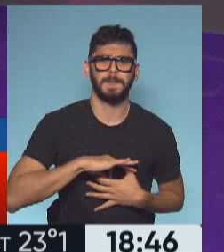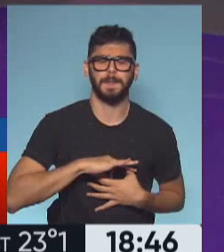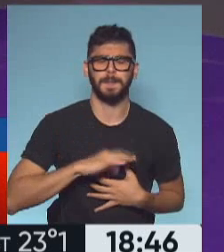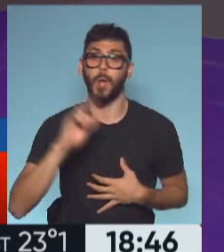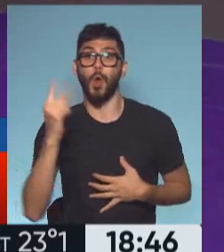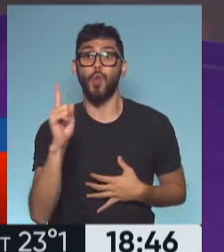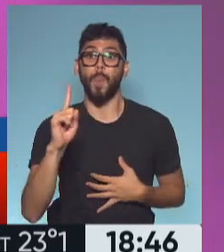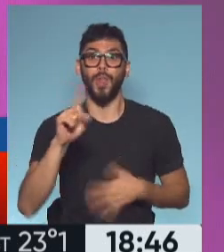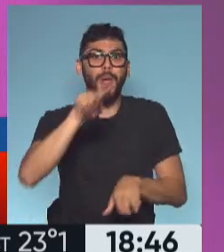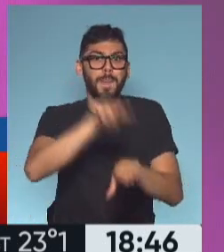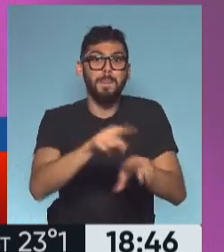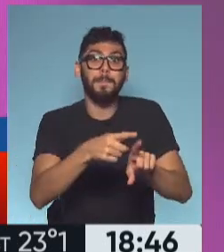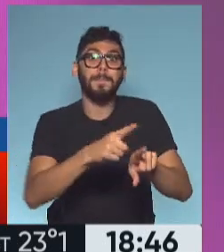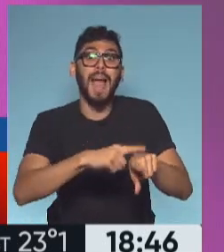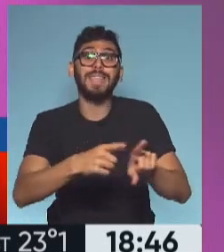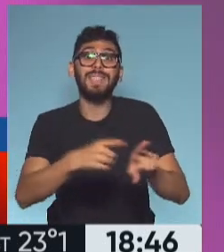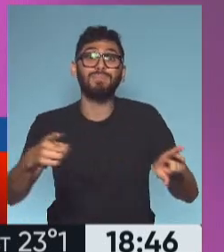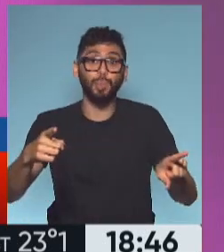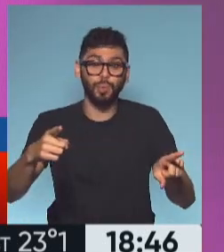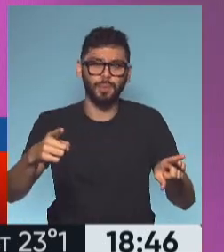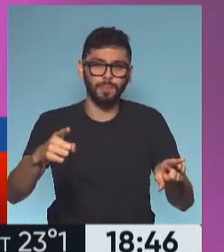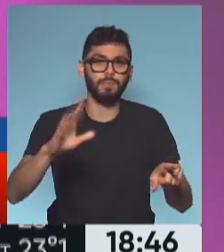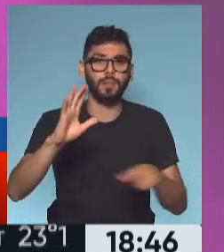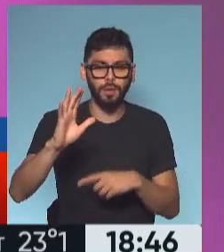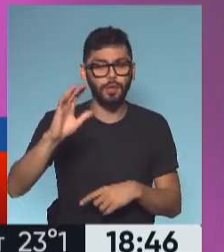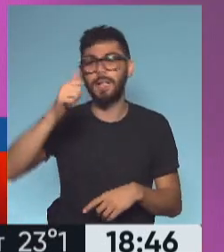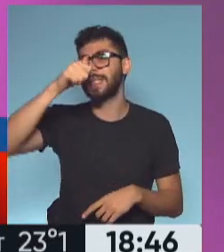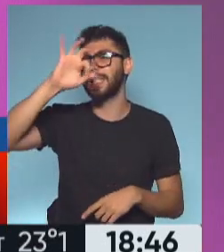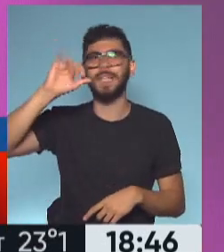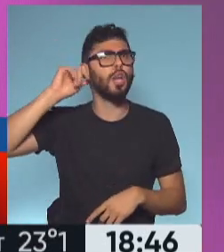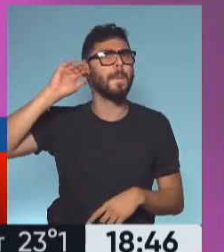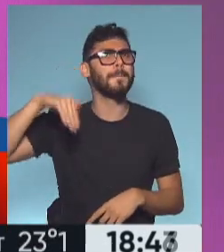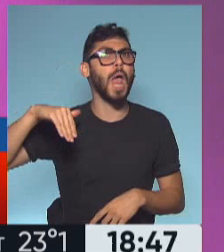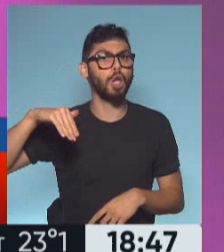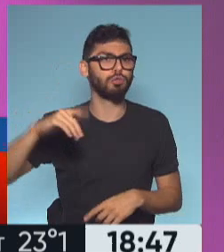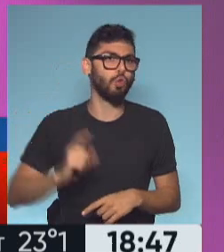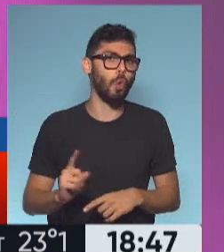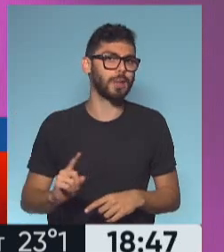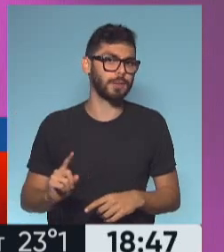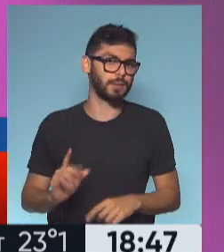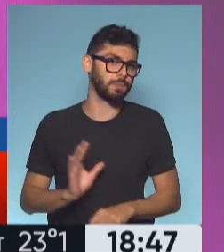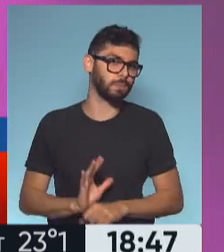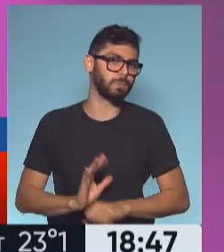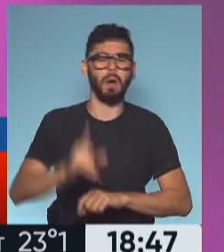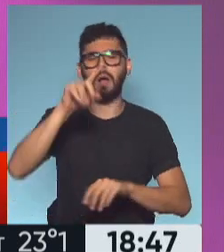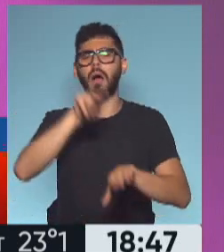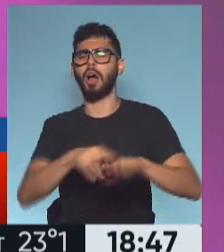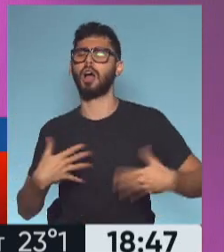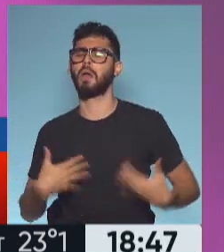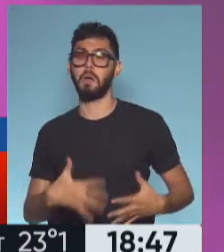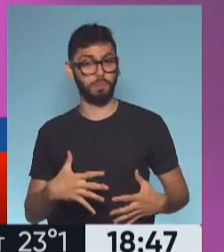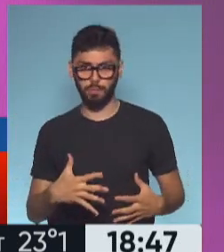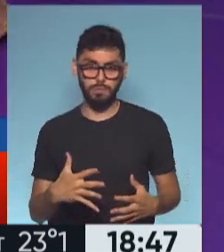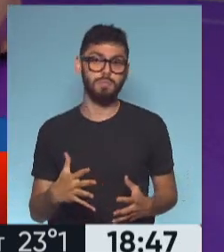decir que la edad o ser menor a 60 años no implica que no se necesite una cama de terapia intensiva.